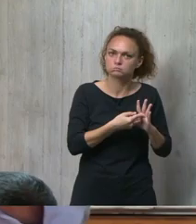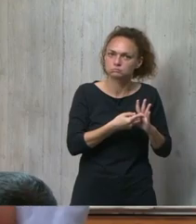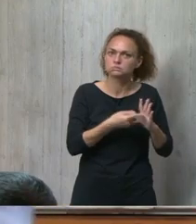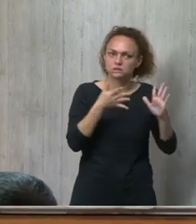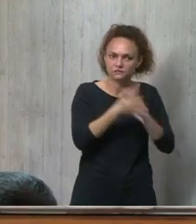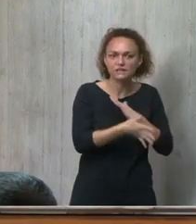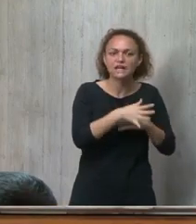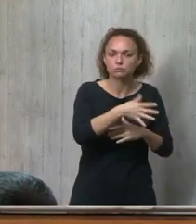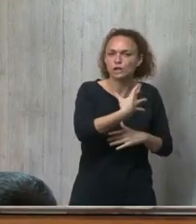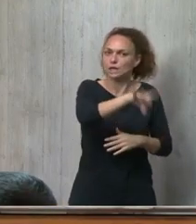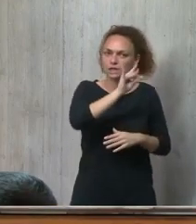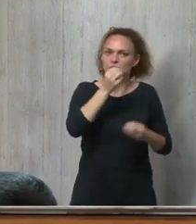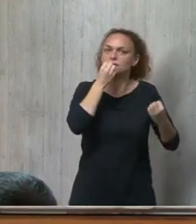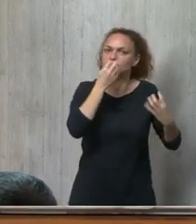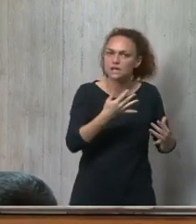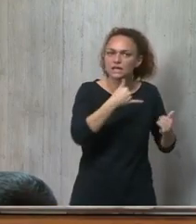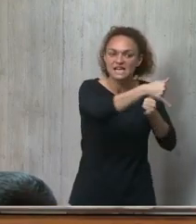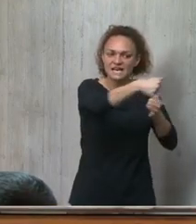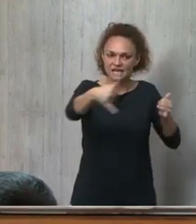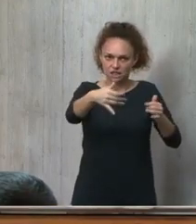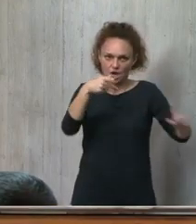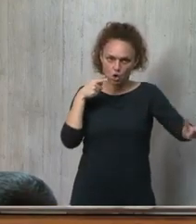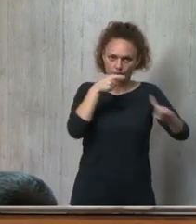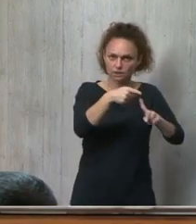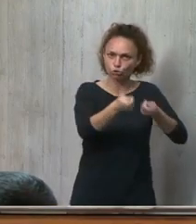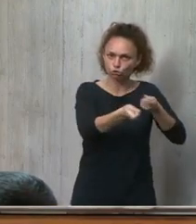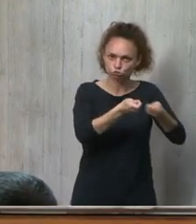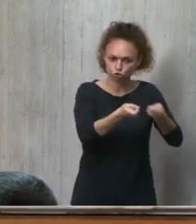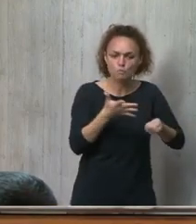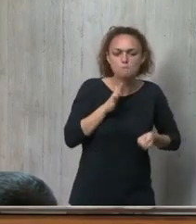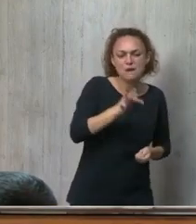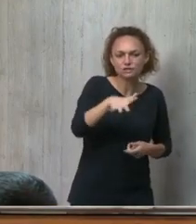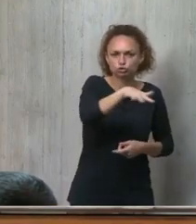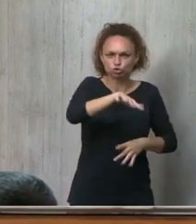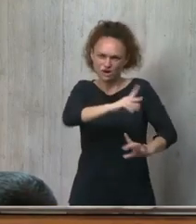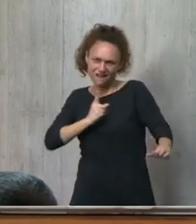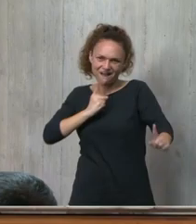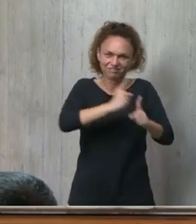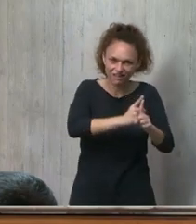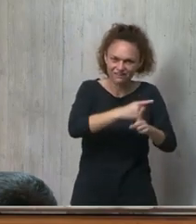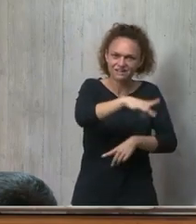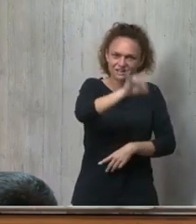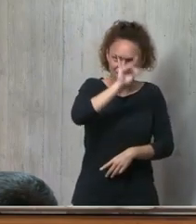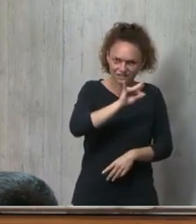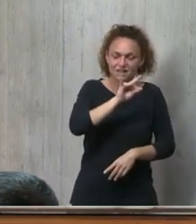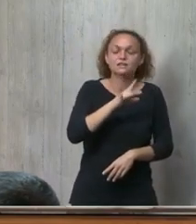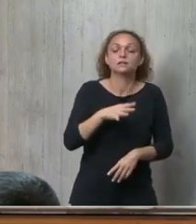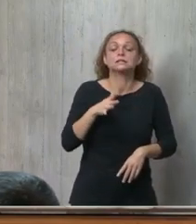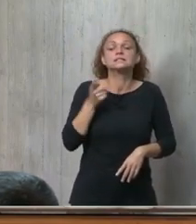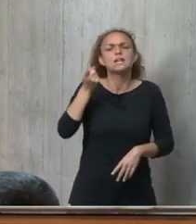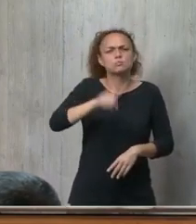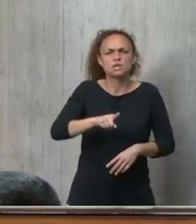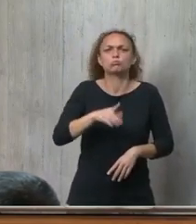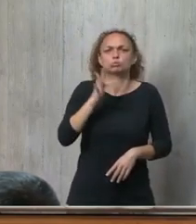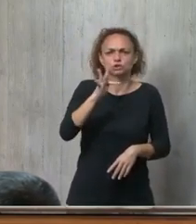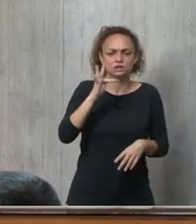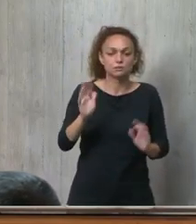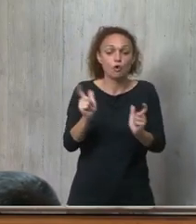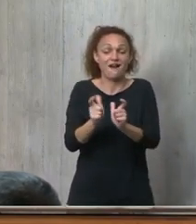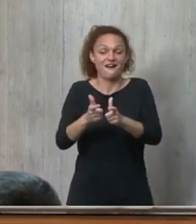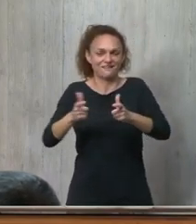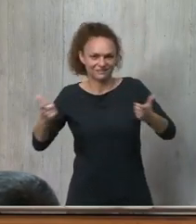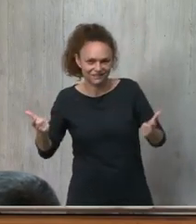las líneas de control y los puntos de ataque y cantidad, calidad y coordinación.